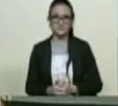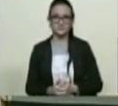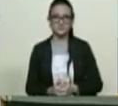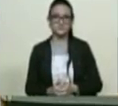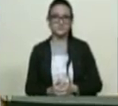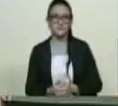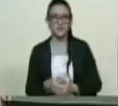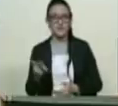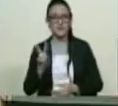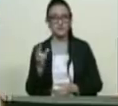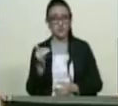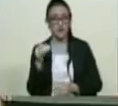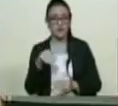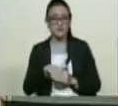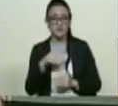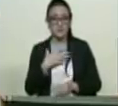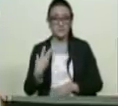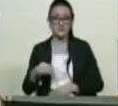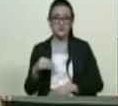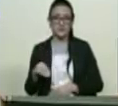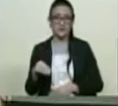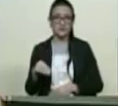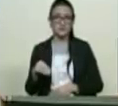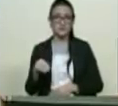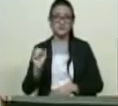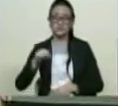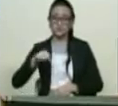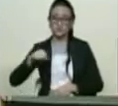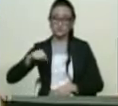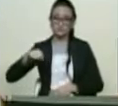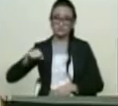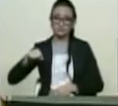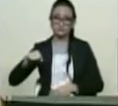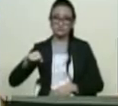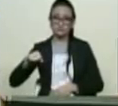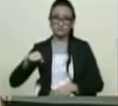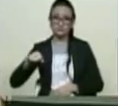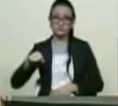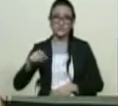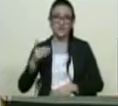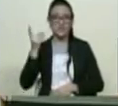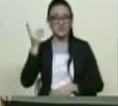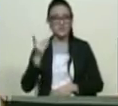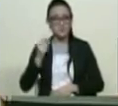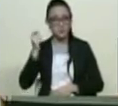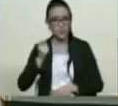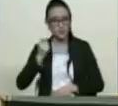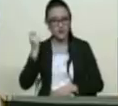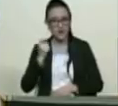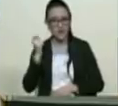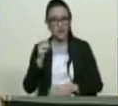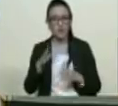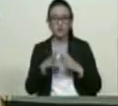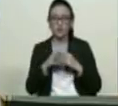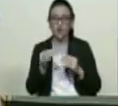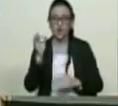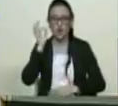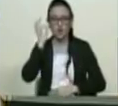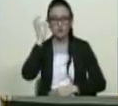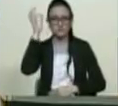En Venezuela va a haber elecciones para presidente de la República, para diputados y diputadas de todos los